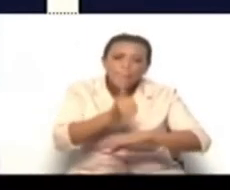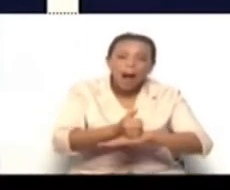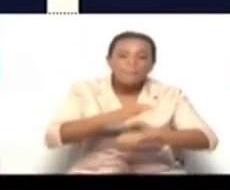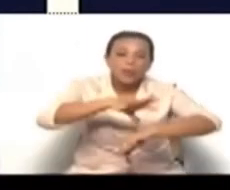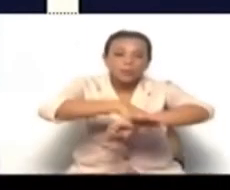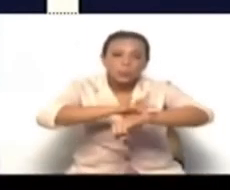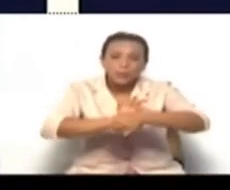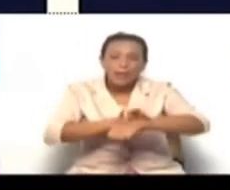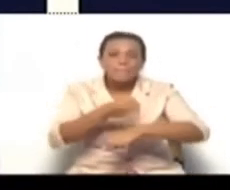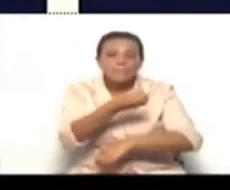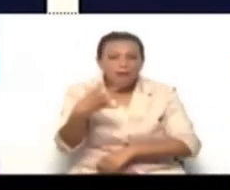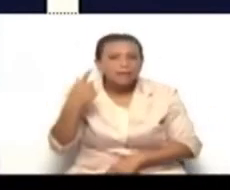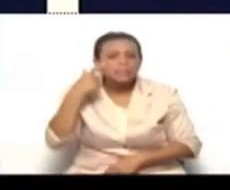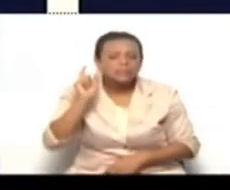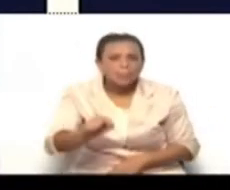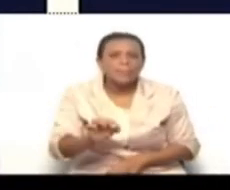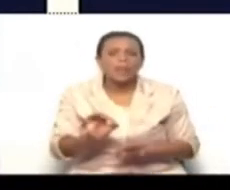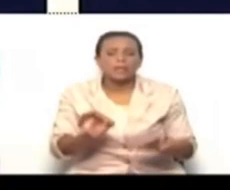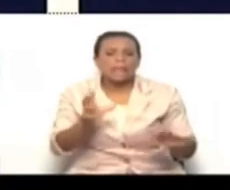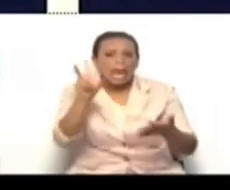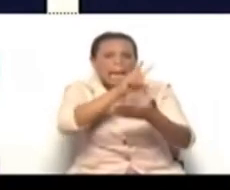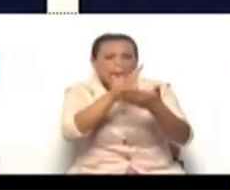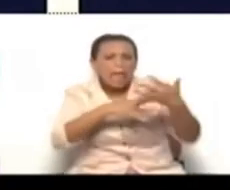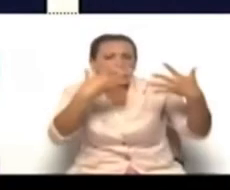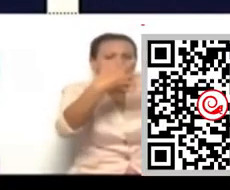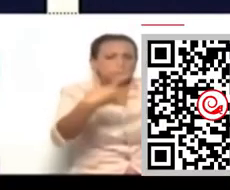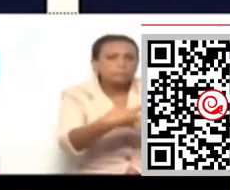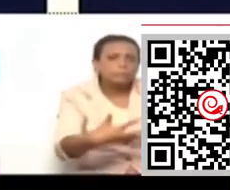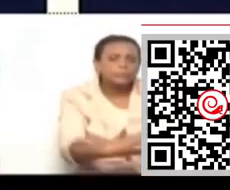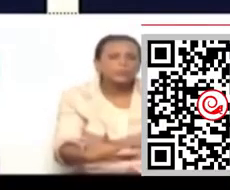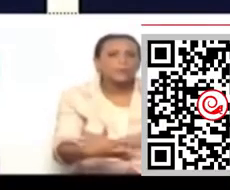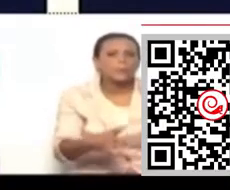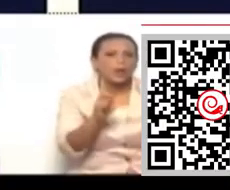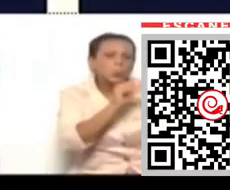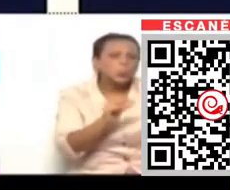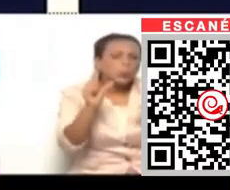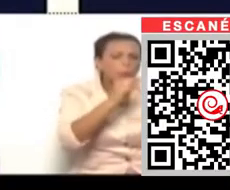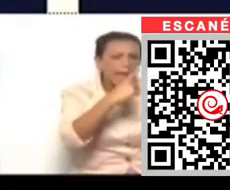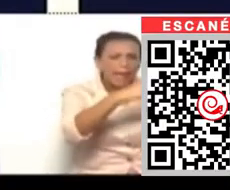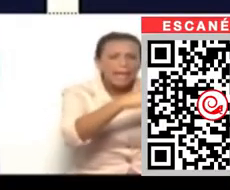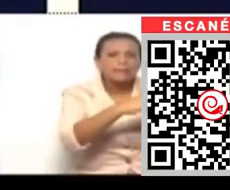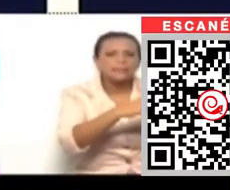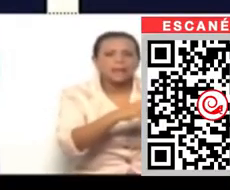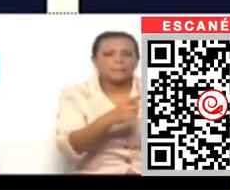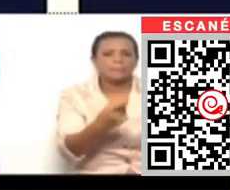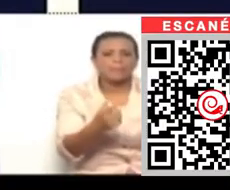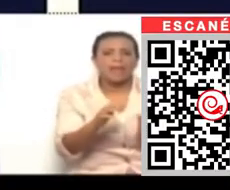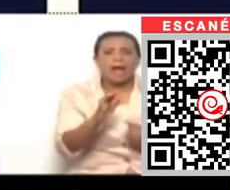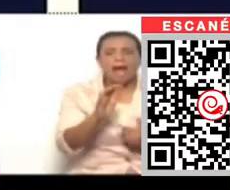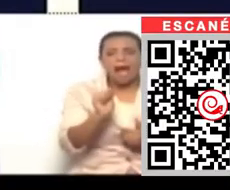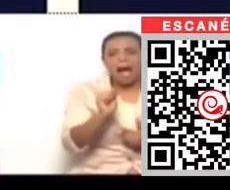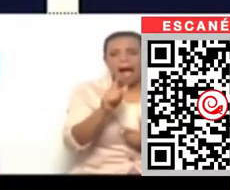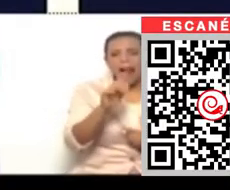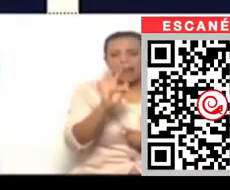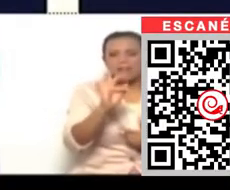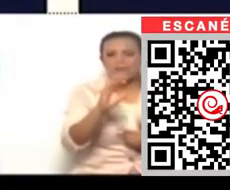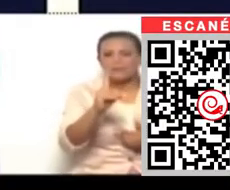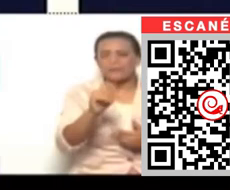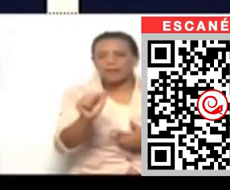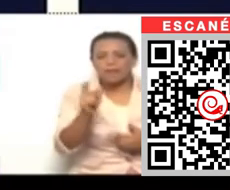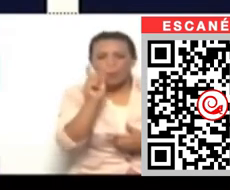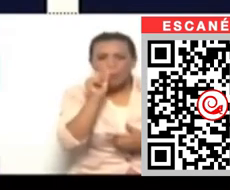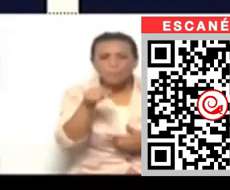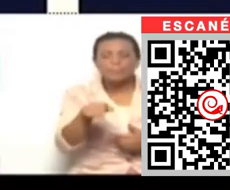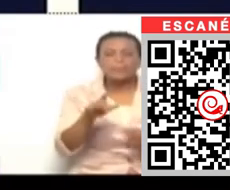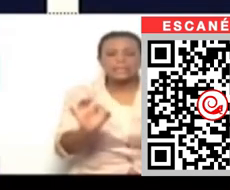Brazalete Blanco. Y voy a leer, señor presidente, el tuit de Alfred Nazaret, arroba luchalmada.